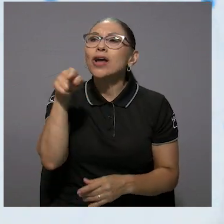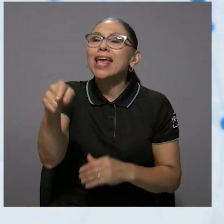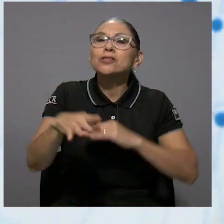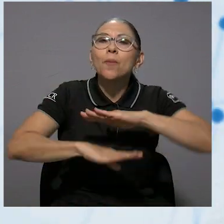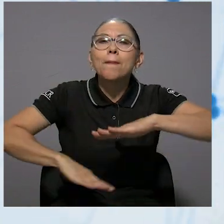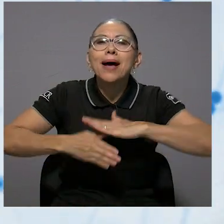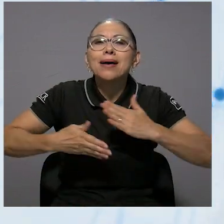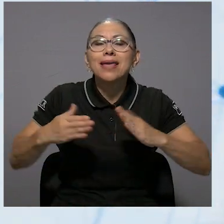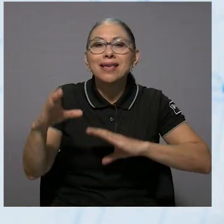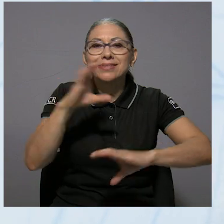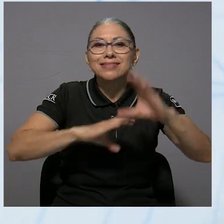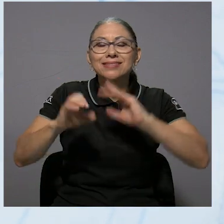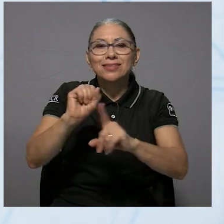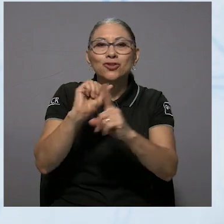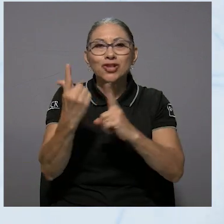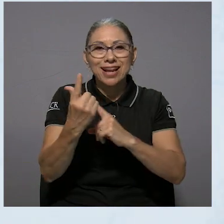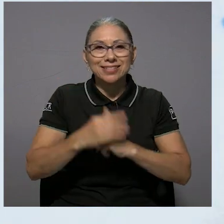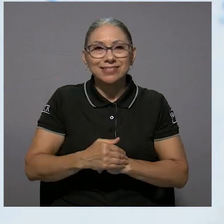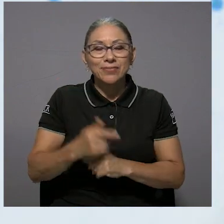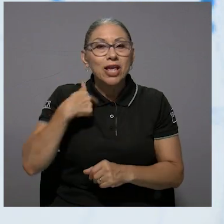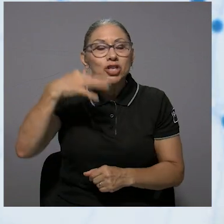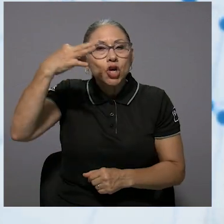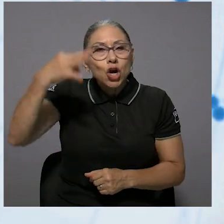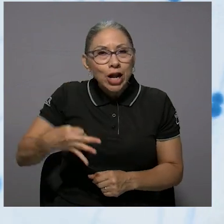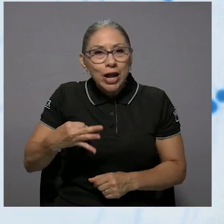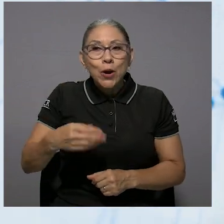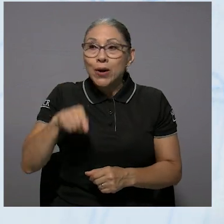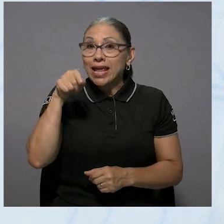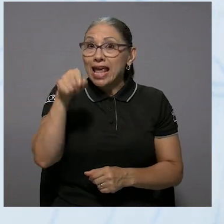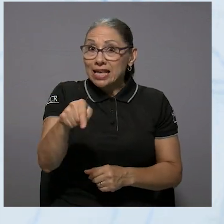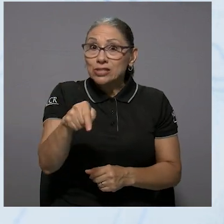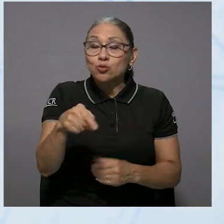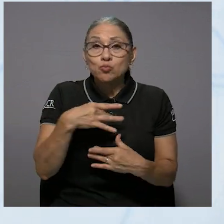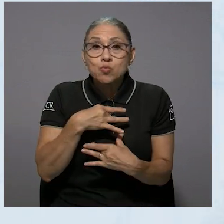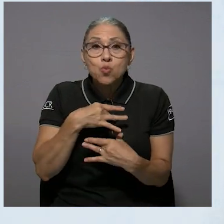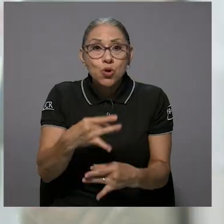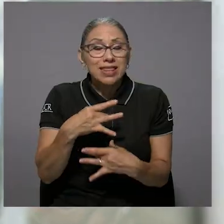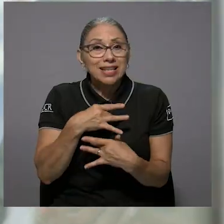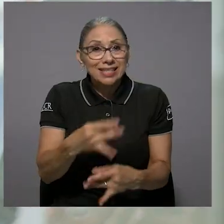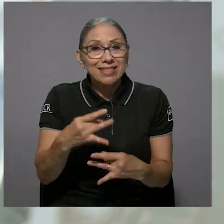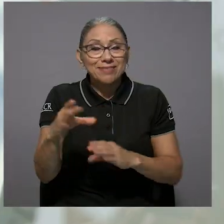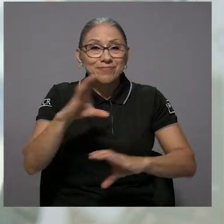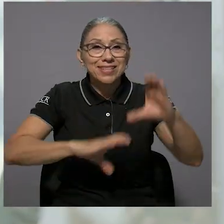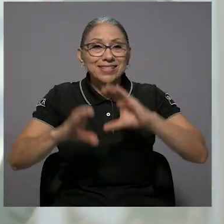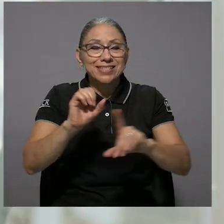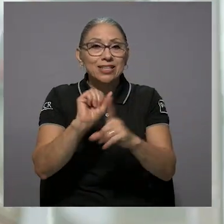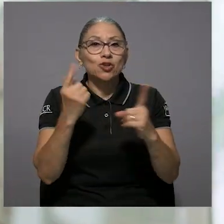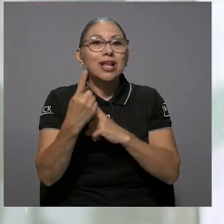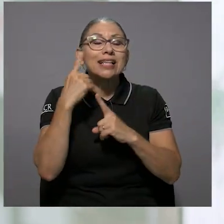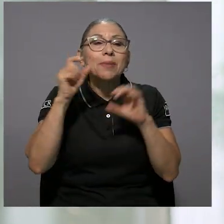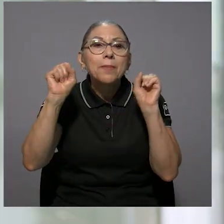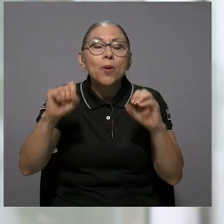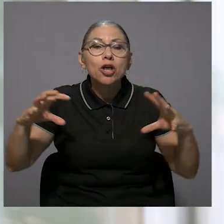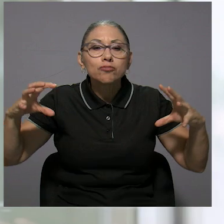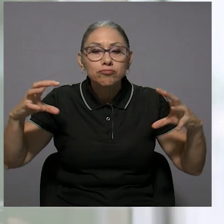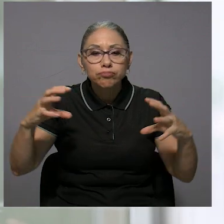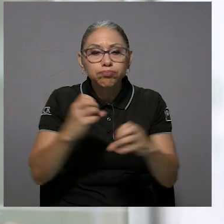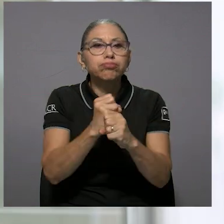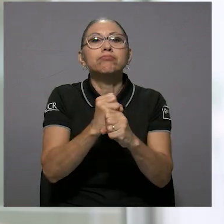ciencias sociales, donde creo que es un espacio muy interesante en las ciencias sociales para